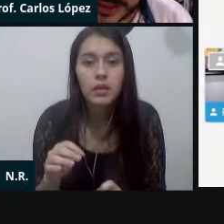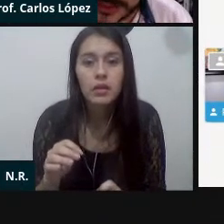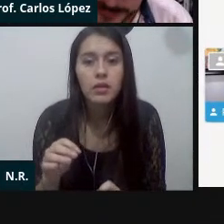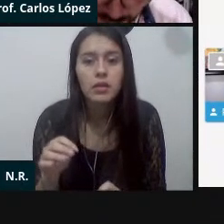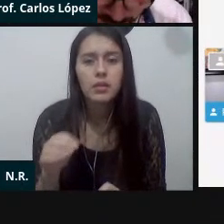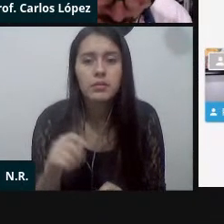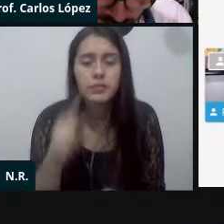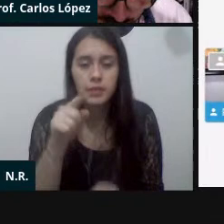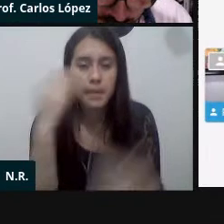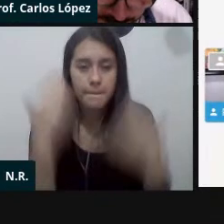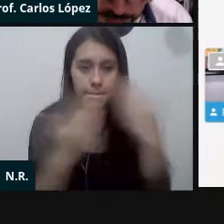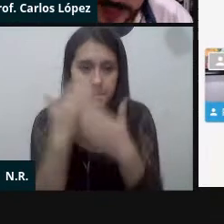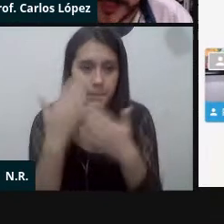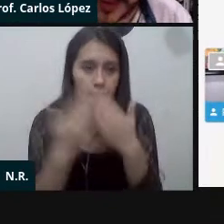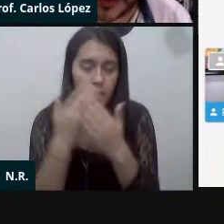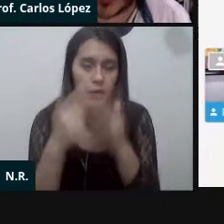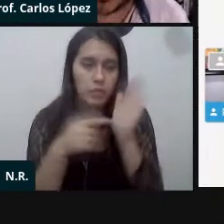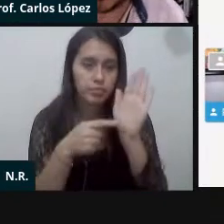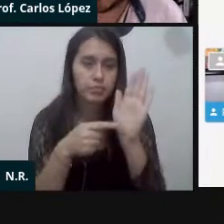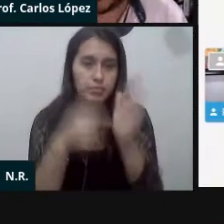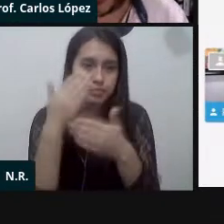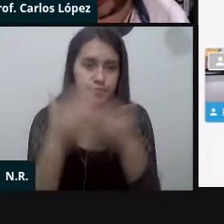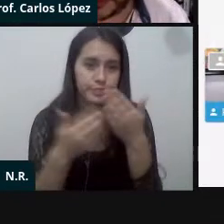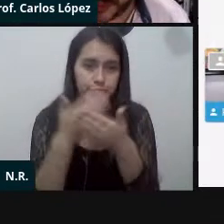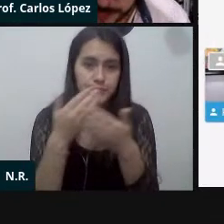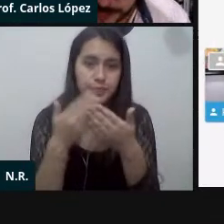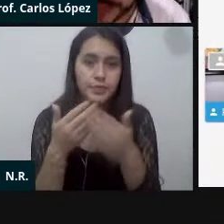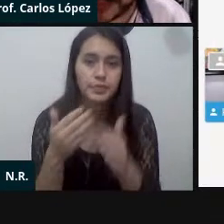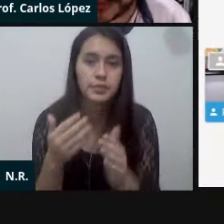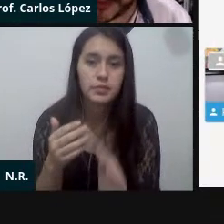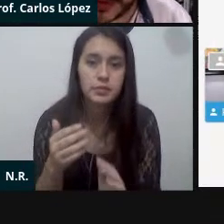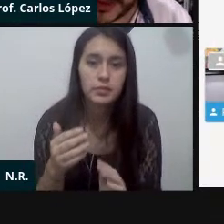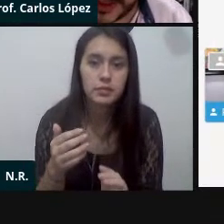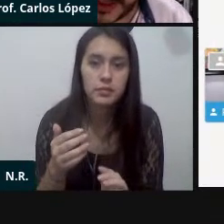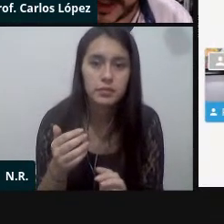de prueba.